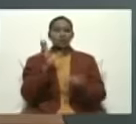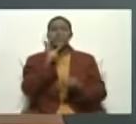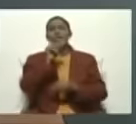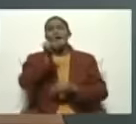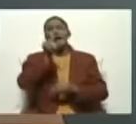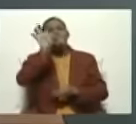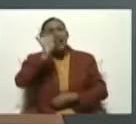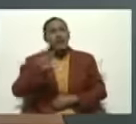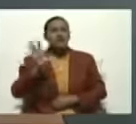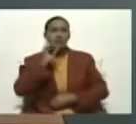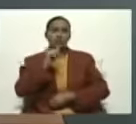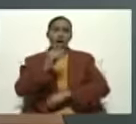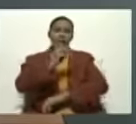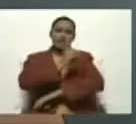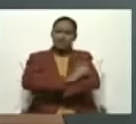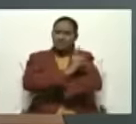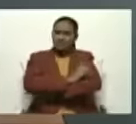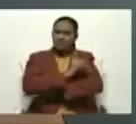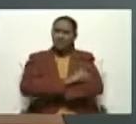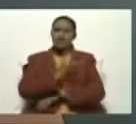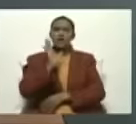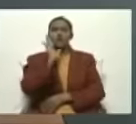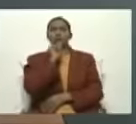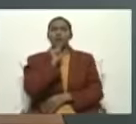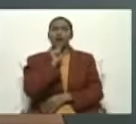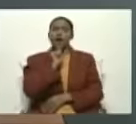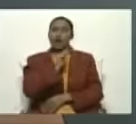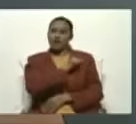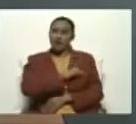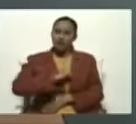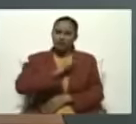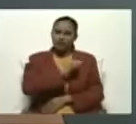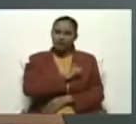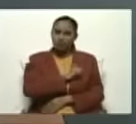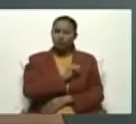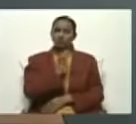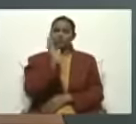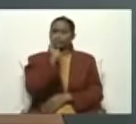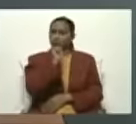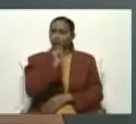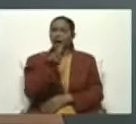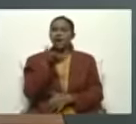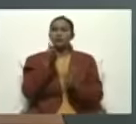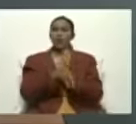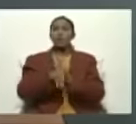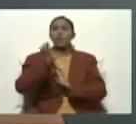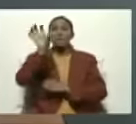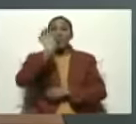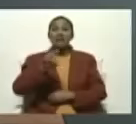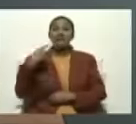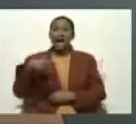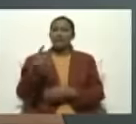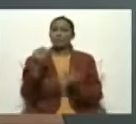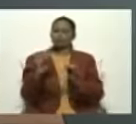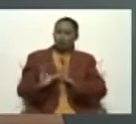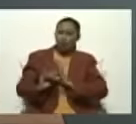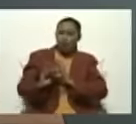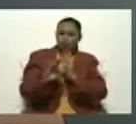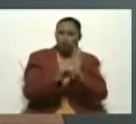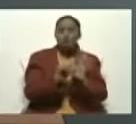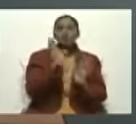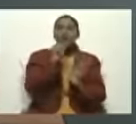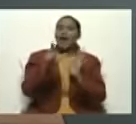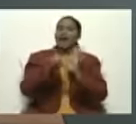países donde enfrentemos con mucho rigor, los actos de corrupción, desde países donde le dejemos a esas